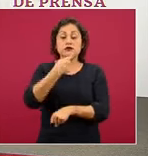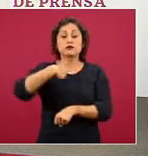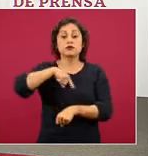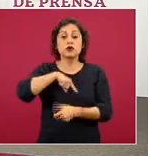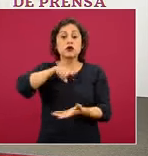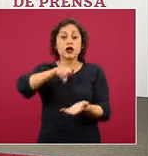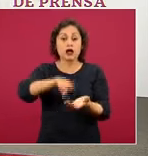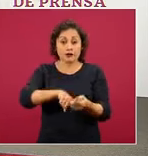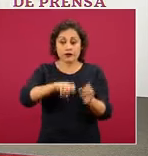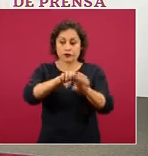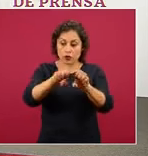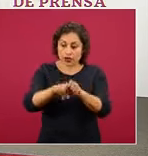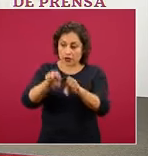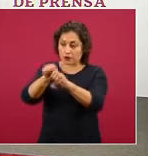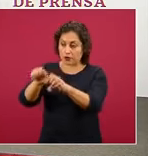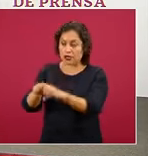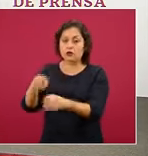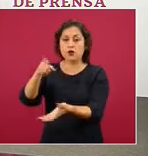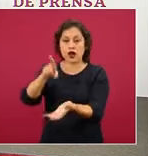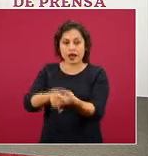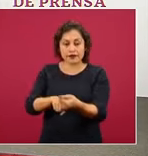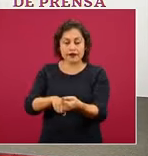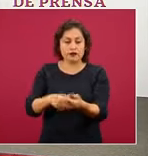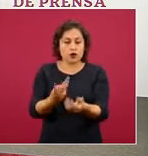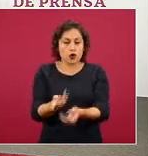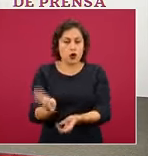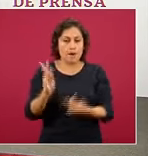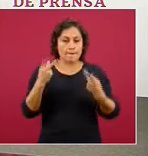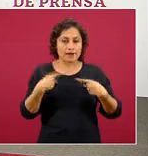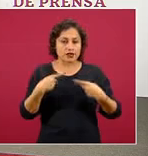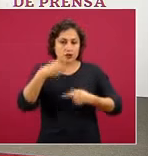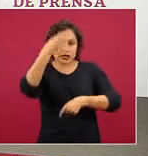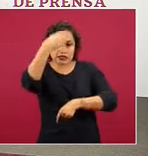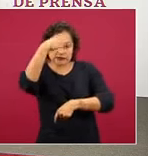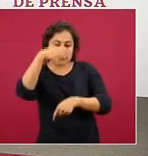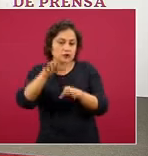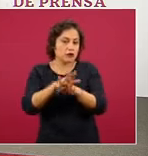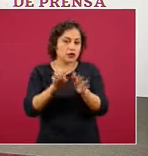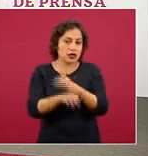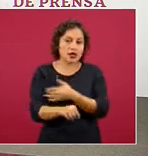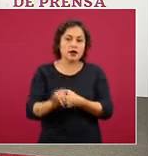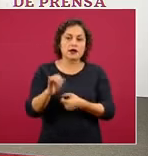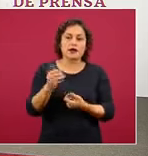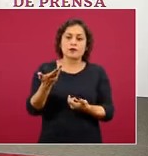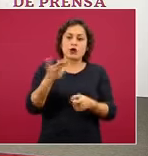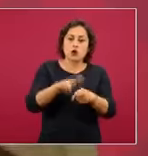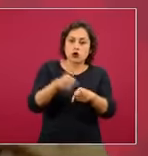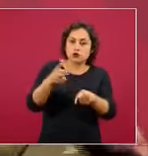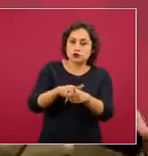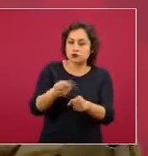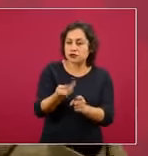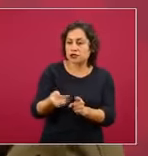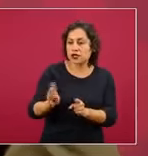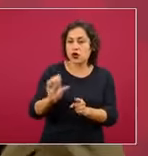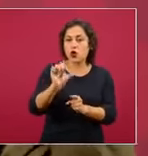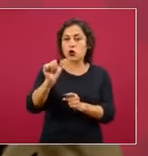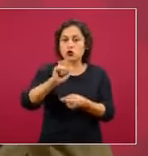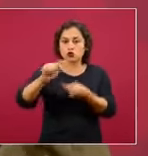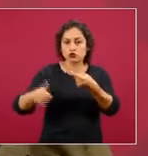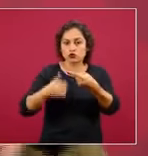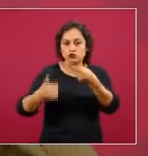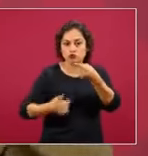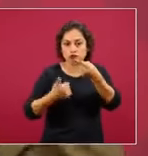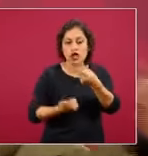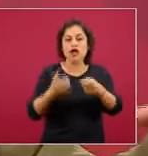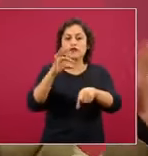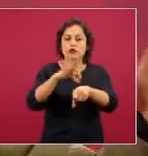en donde tenemos un intensivista que cubre a varios médicos internistas, que cubren a médicos generales,